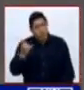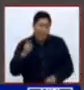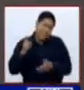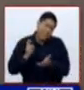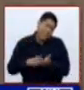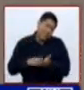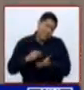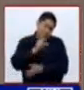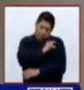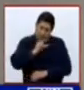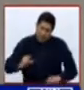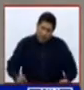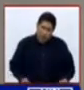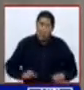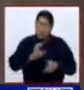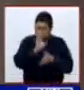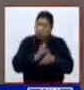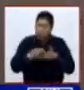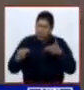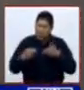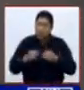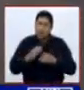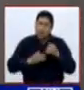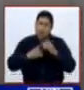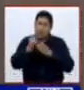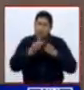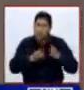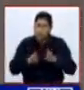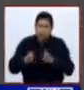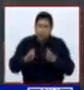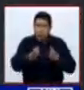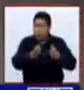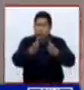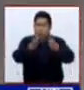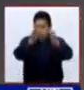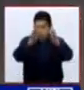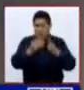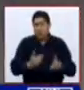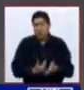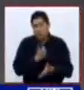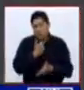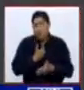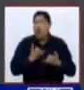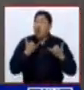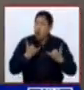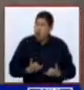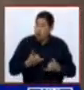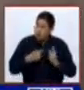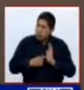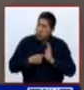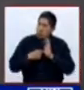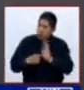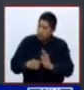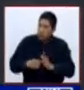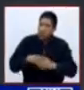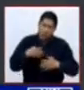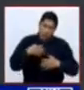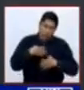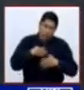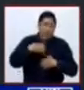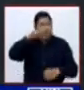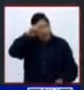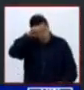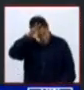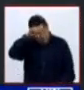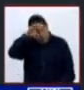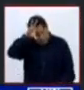de Chuquisaca la construcción de la ruta triangular sinteña. Obvio, nuestro reportero al día mostró la molestia porque ¿Tarija? Además en Tarija,